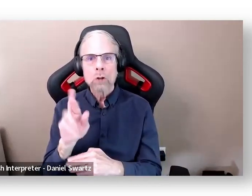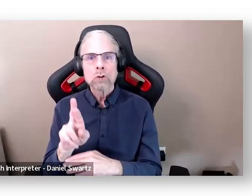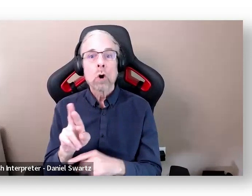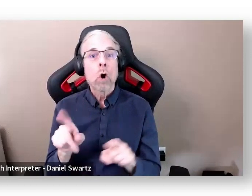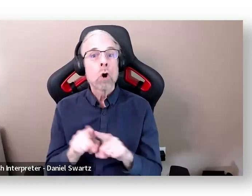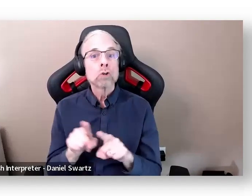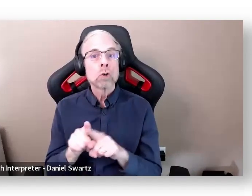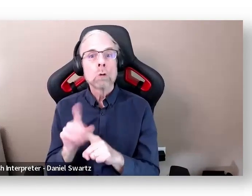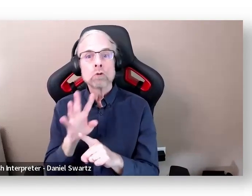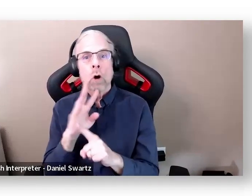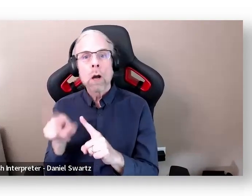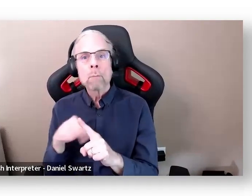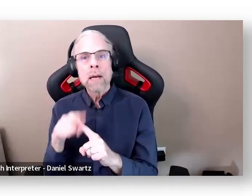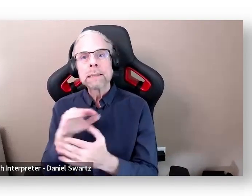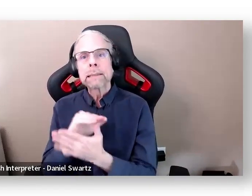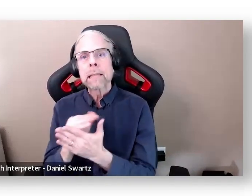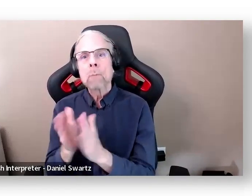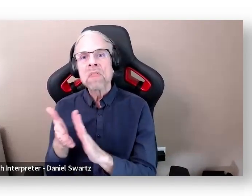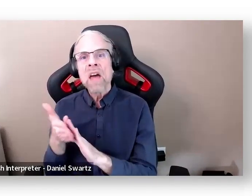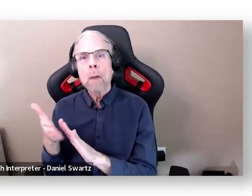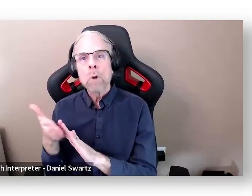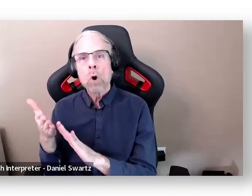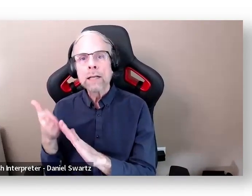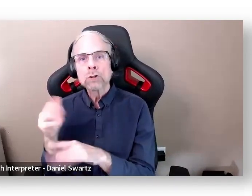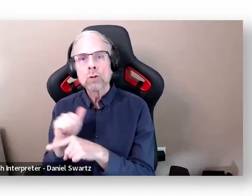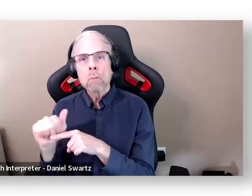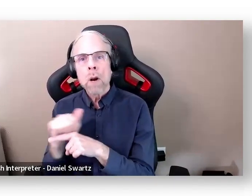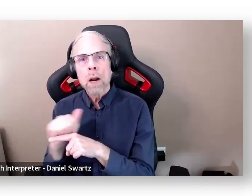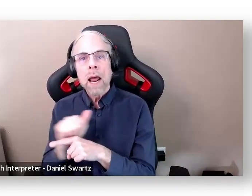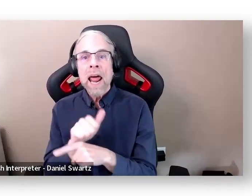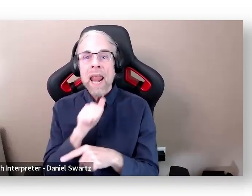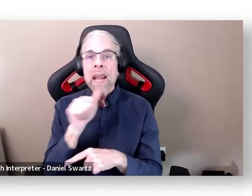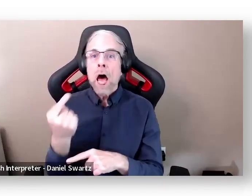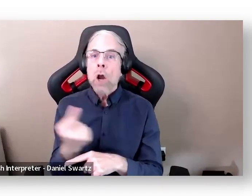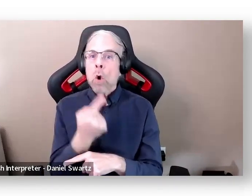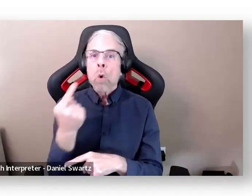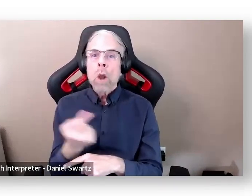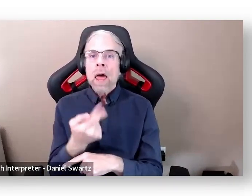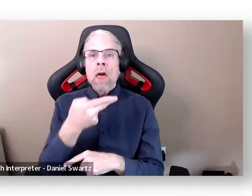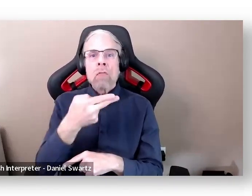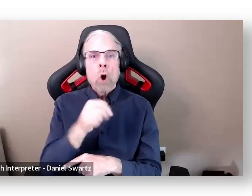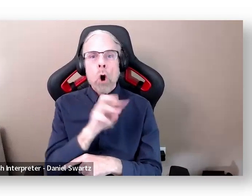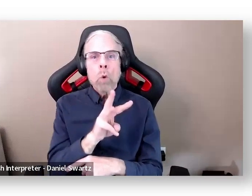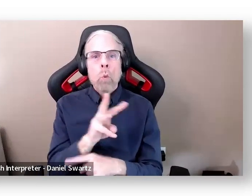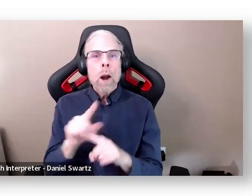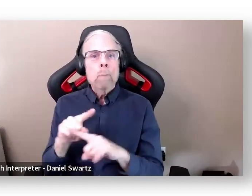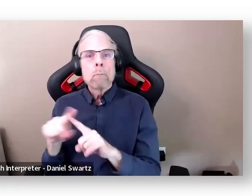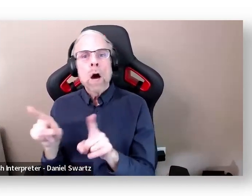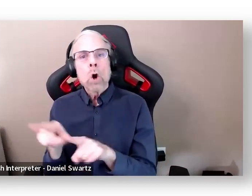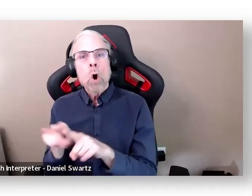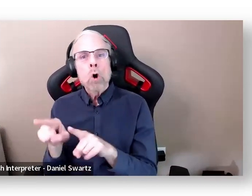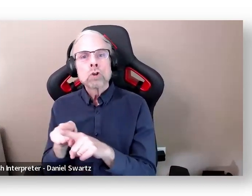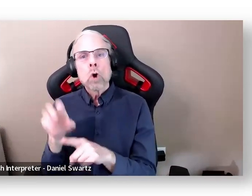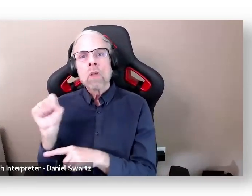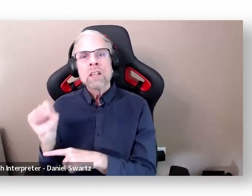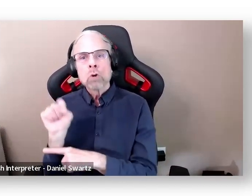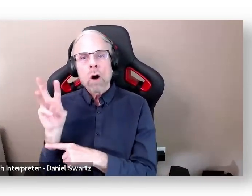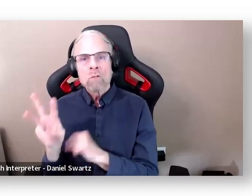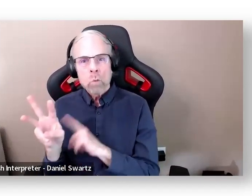más duros. Eso es así. Y también voy a estar hablando de las prácticas operativas de protección.